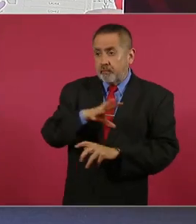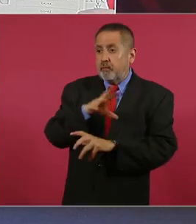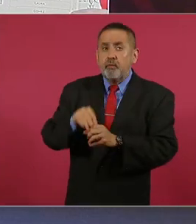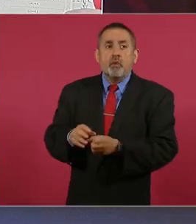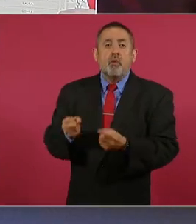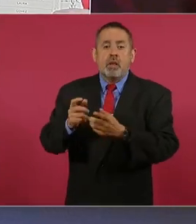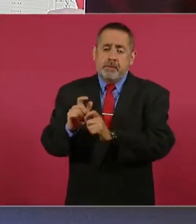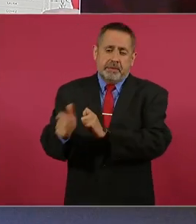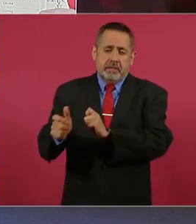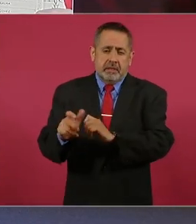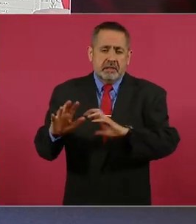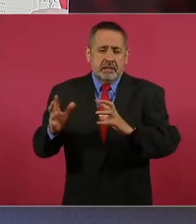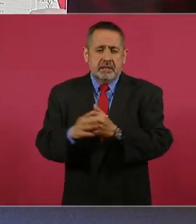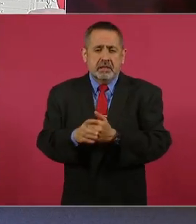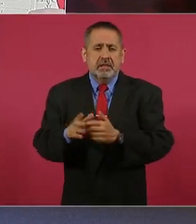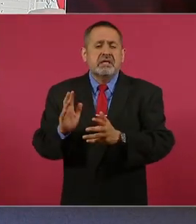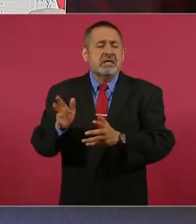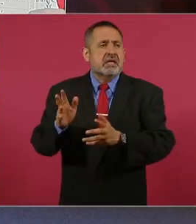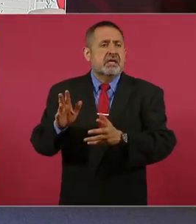cobraron